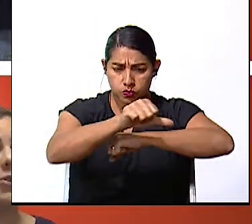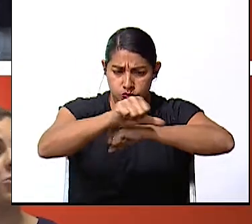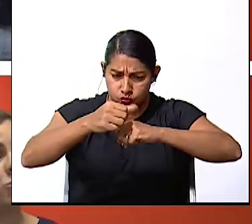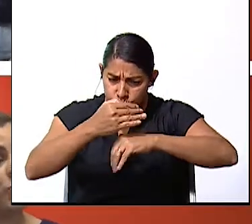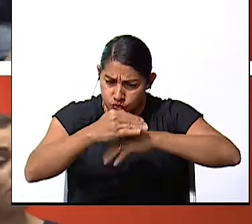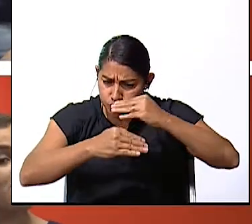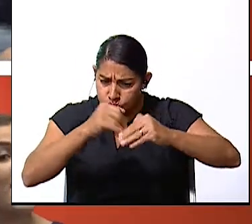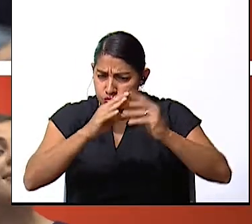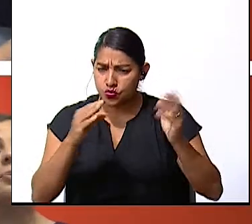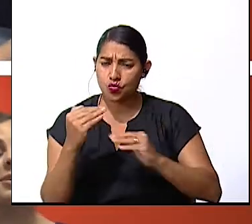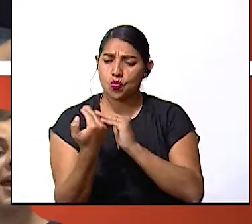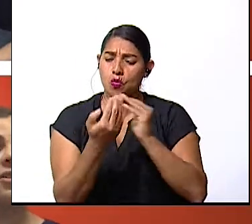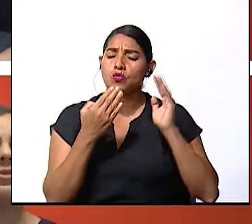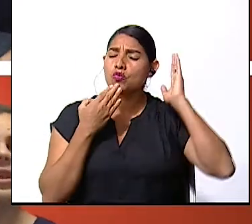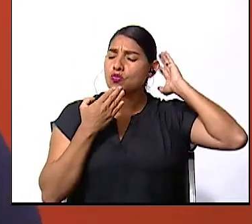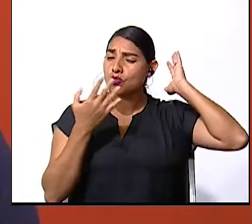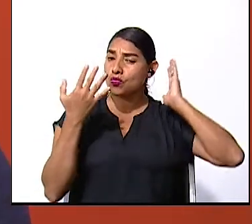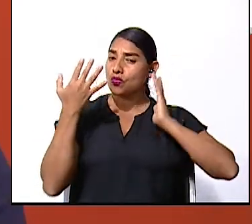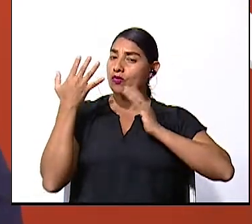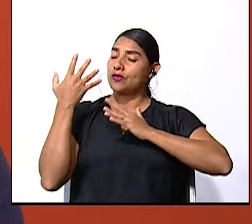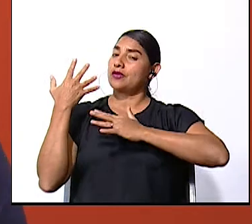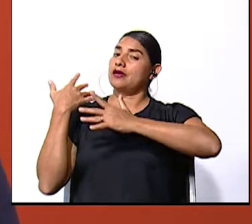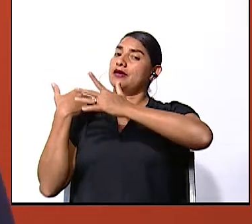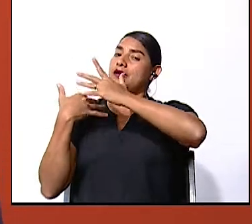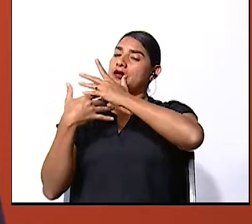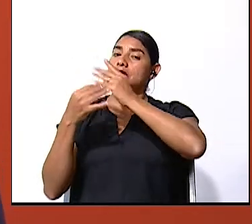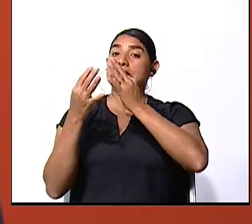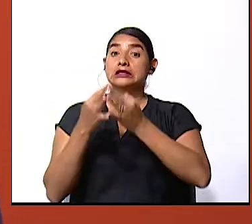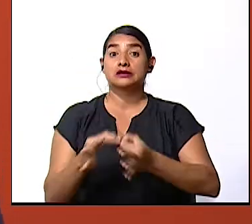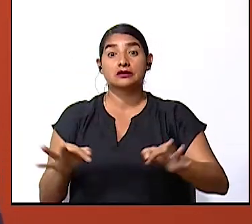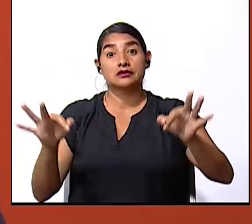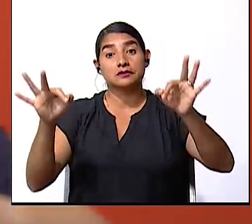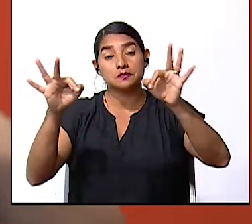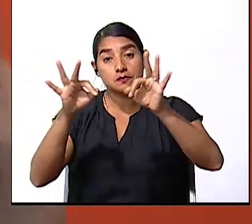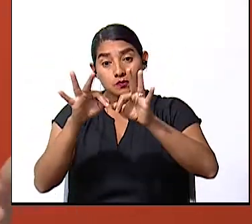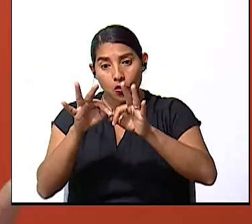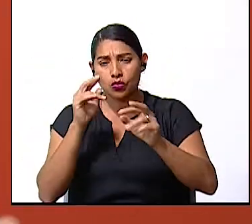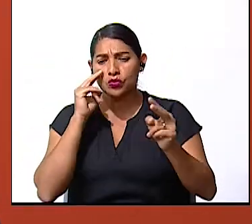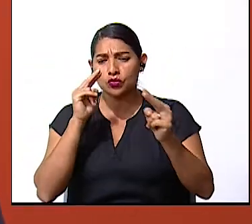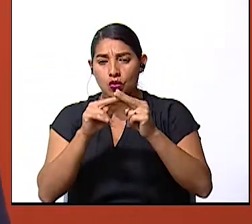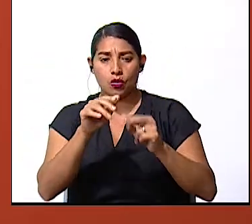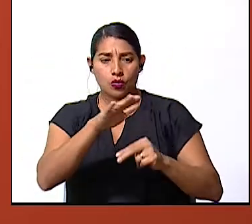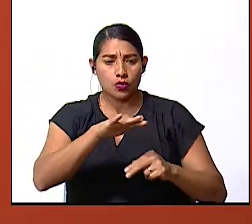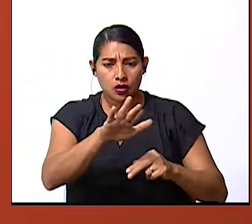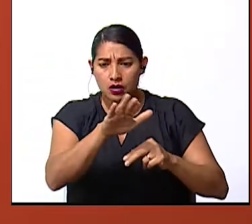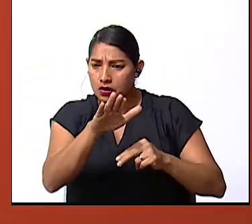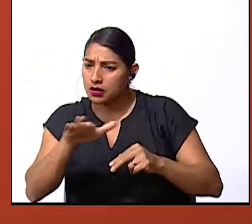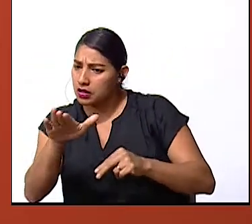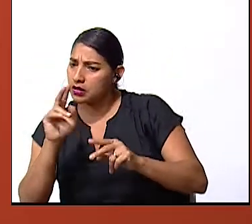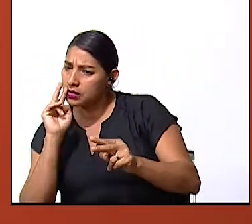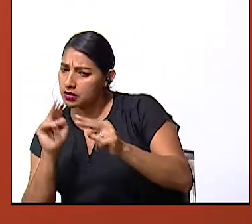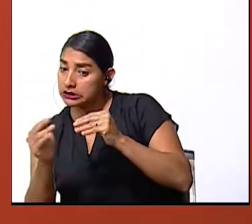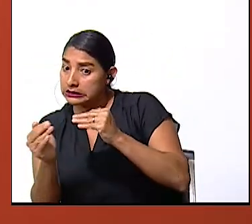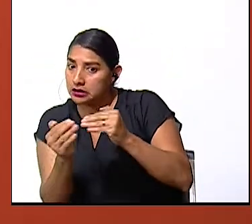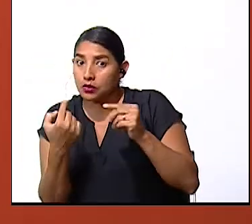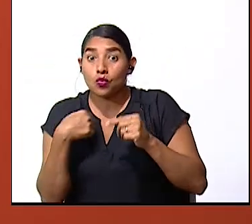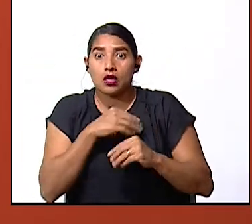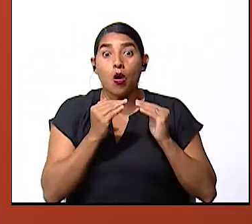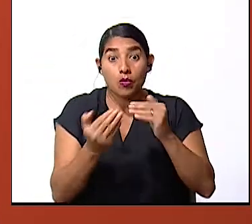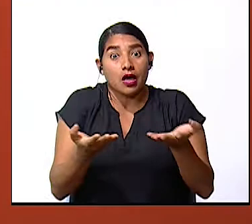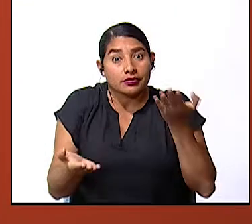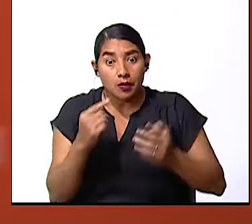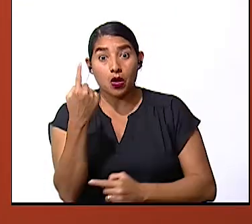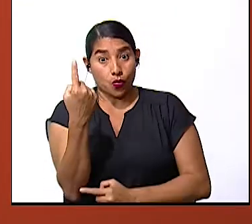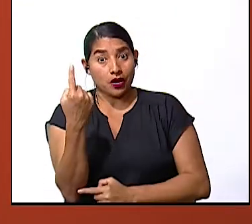arqueológicos de nuestros pueblos antepasados. Es importante conocer cuáles son estas zonas. Seguro muy cerca de nuestra comunidad